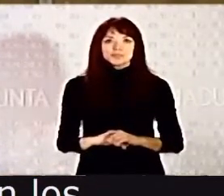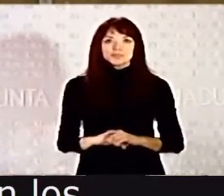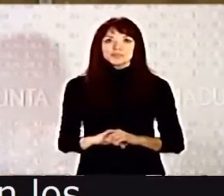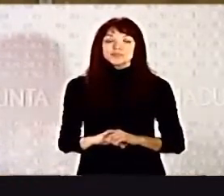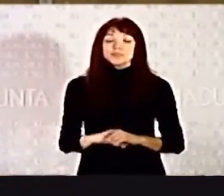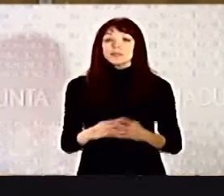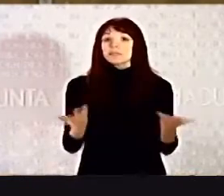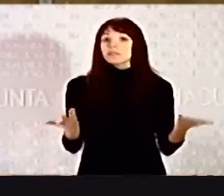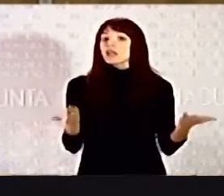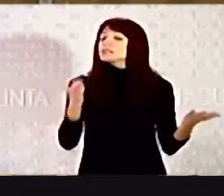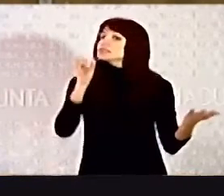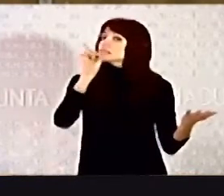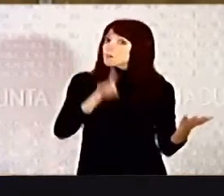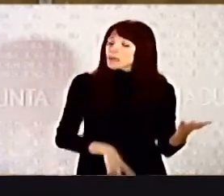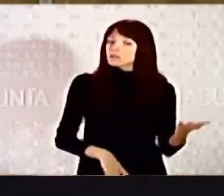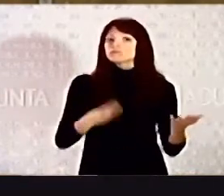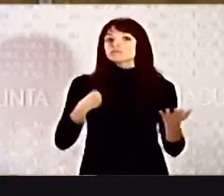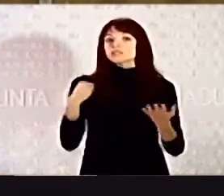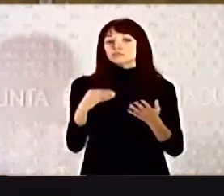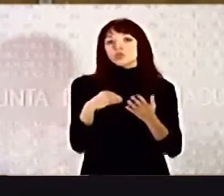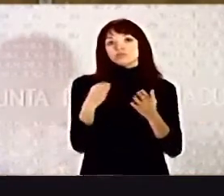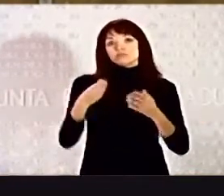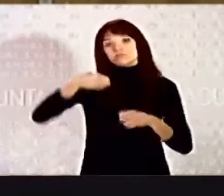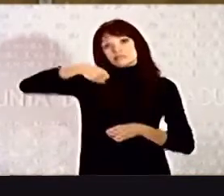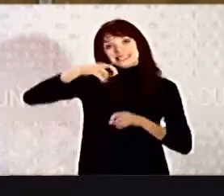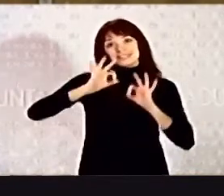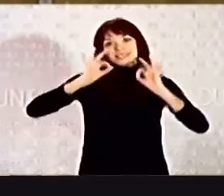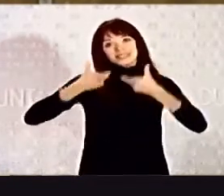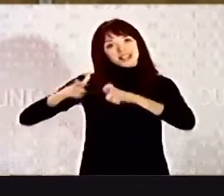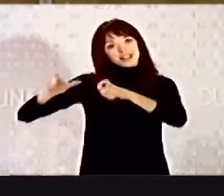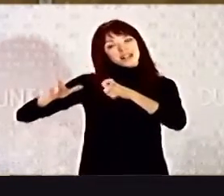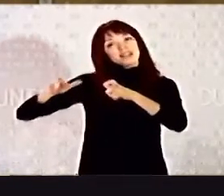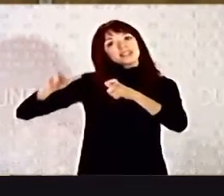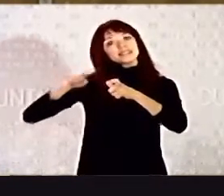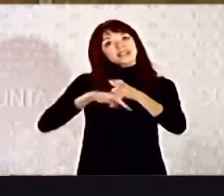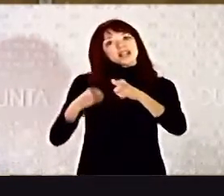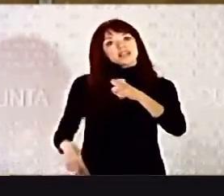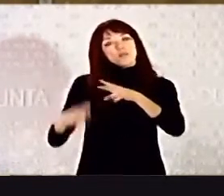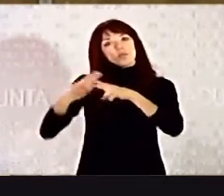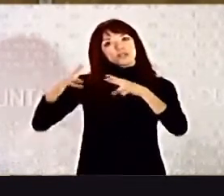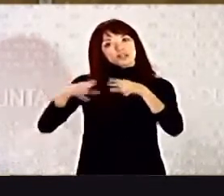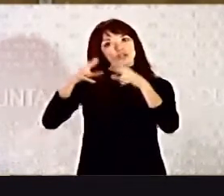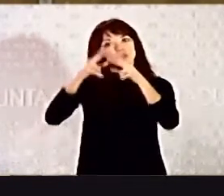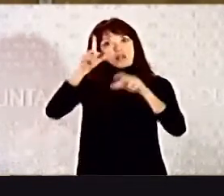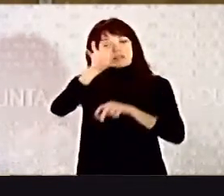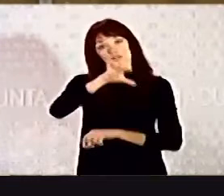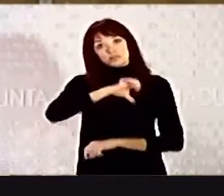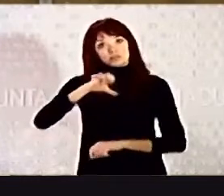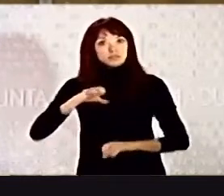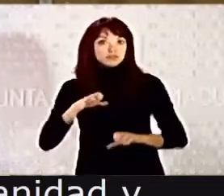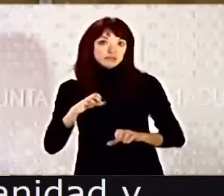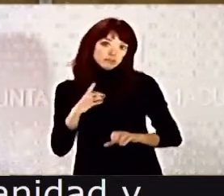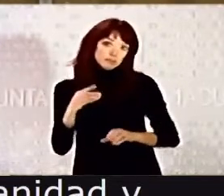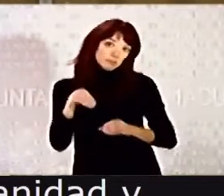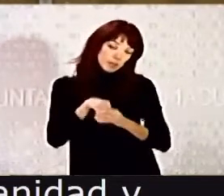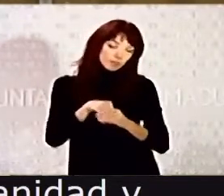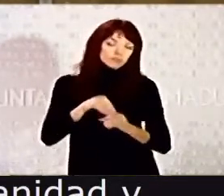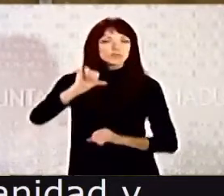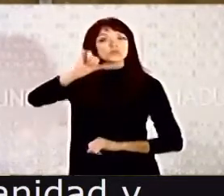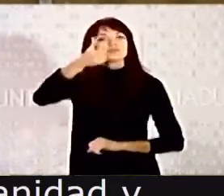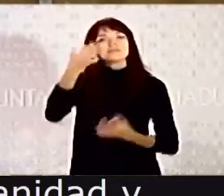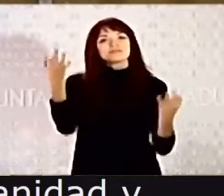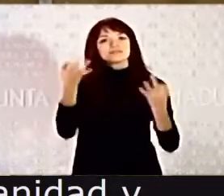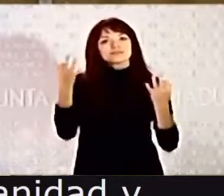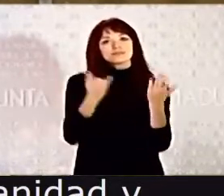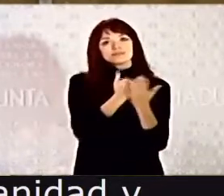También, dentro de la misma cartera, la de Sanidad y Políticas Sociales de nuestra comunidad autónoma, aprobamos hoy también